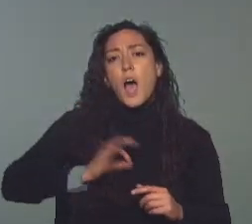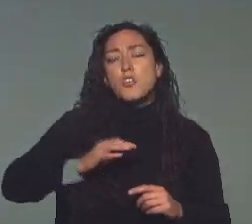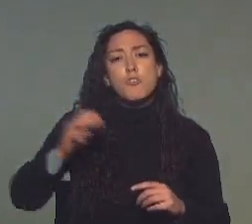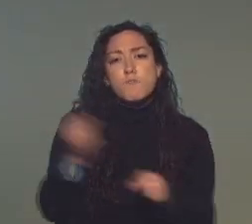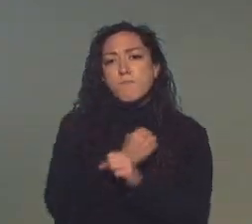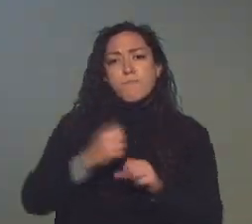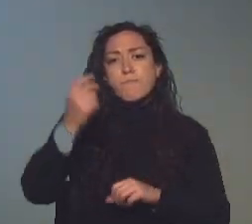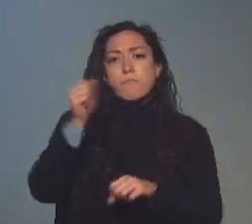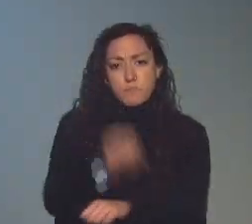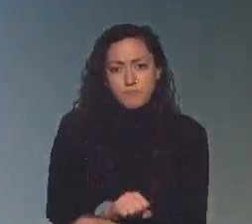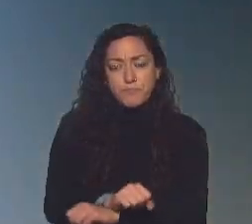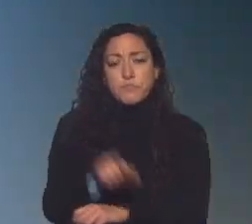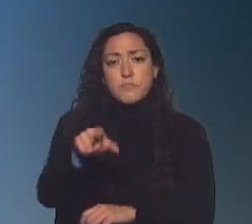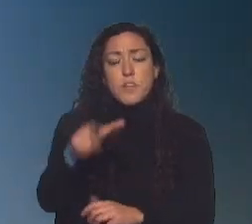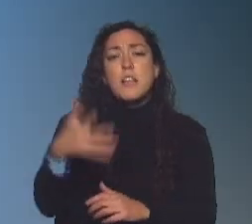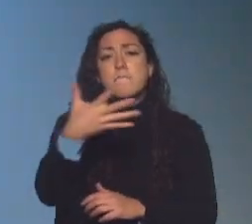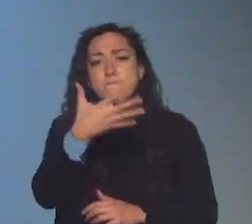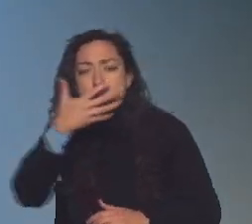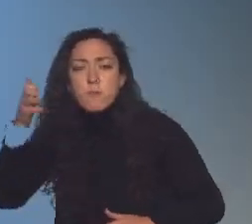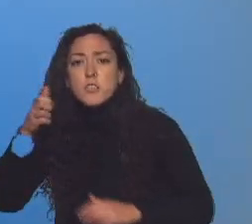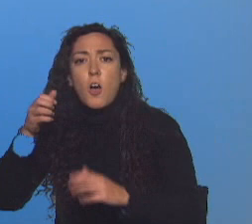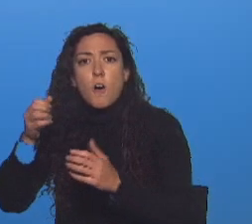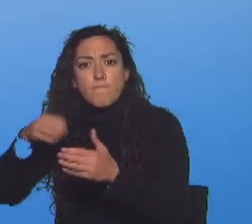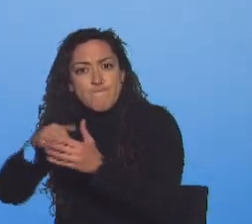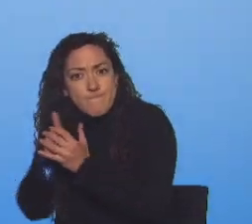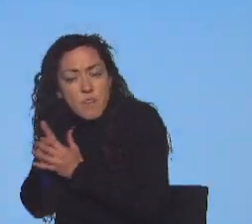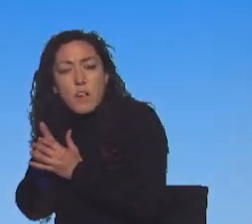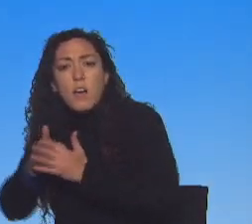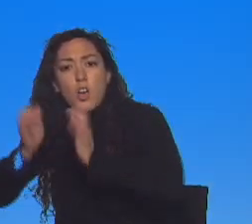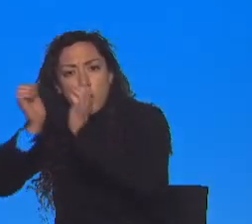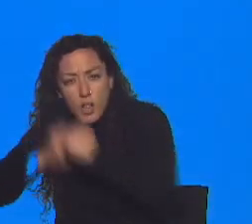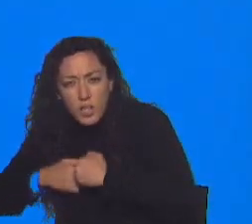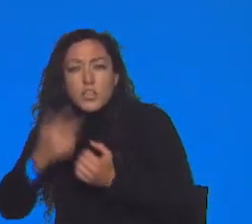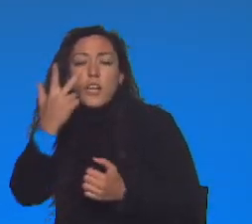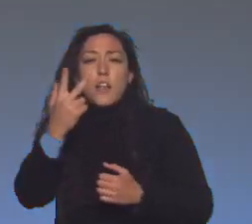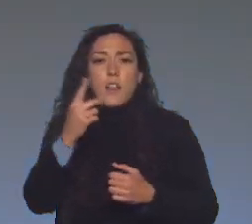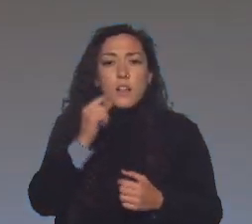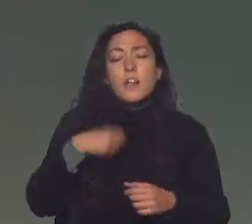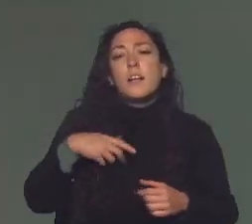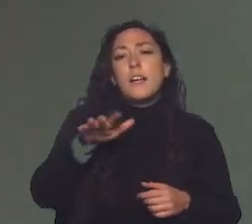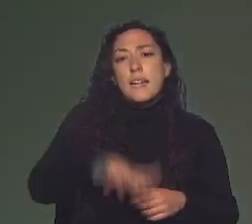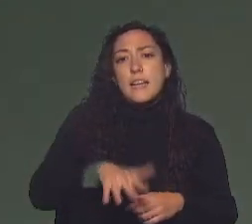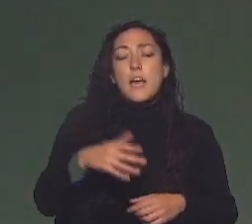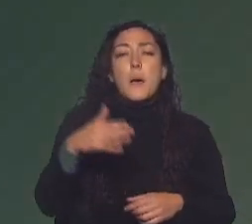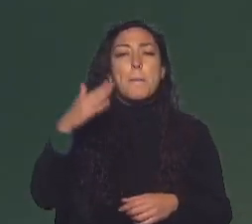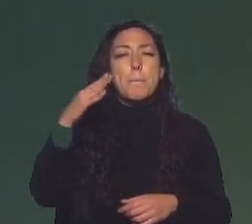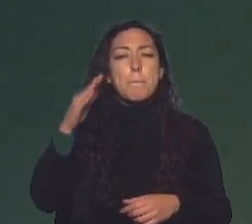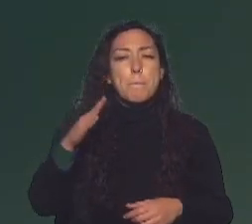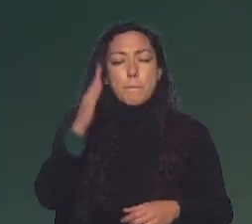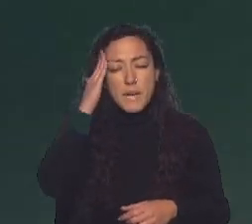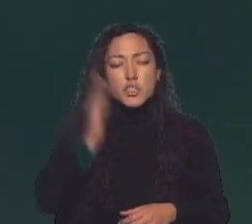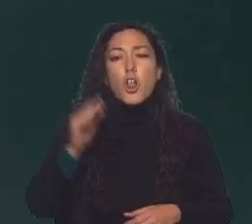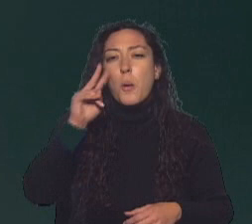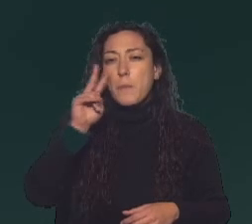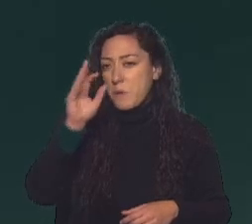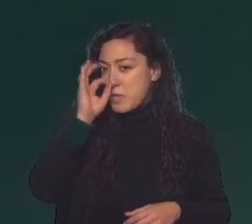haber secuestrado, retenido y ocultado durante 3 días a la niña M, una menor de 7 años de edad, en marzo de 2021. Los